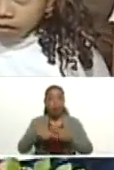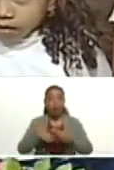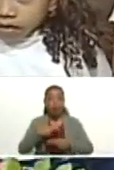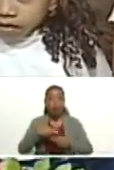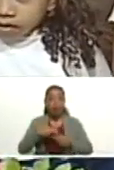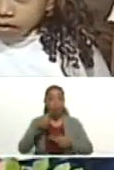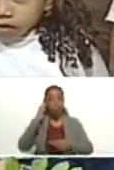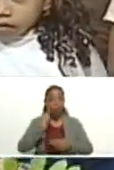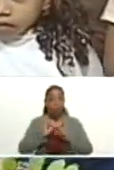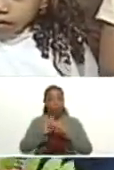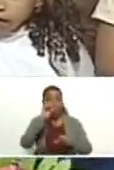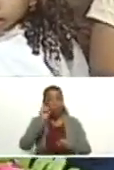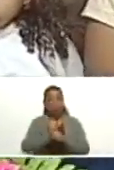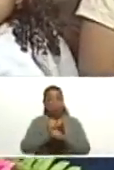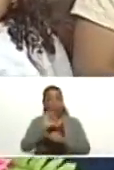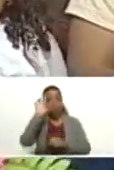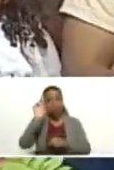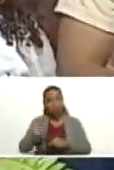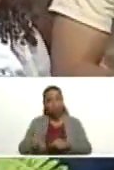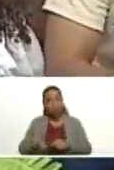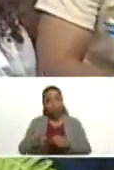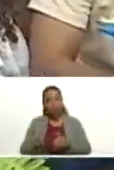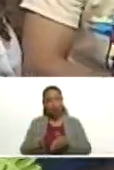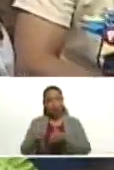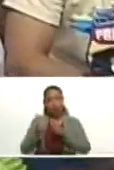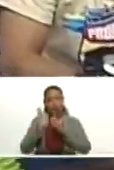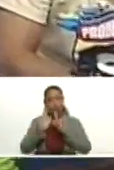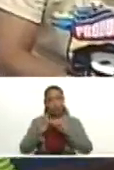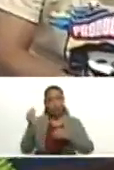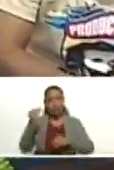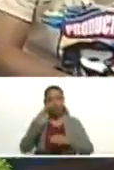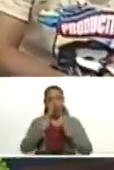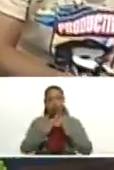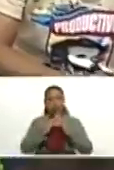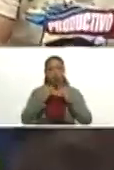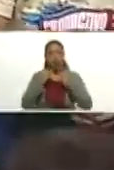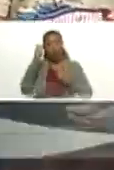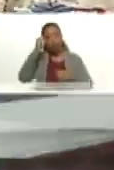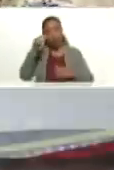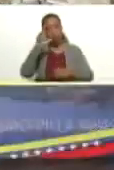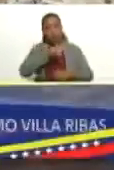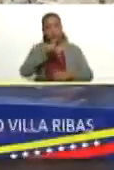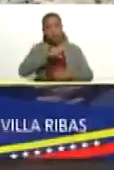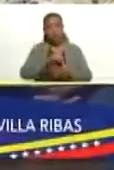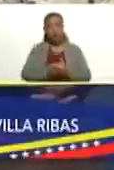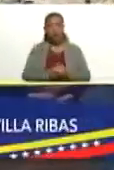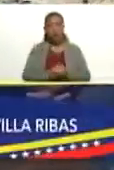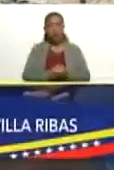sigue trabajando día a día en la edificación de más viviendas para el pueblo que lo necesita.